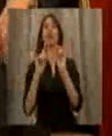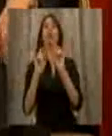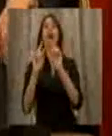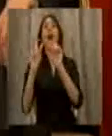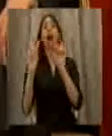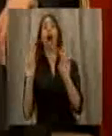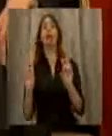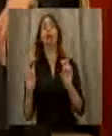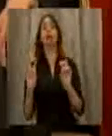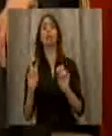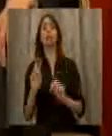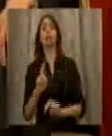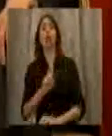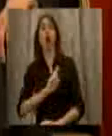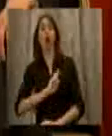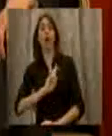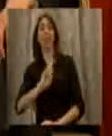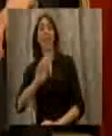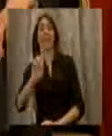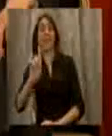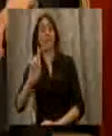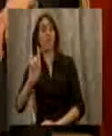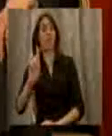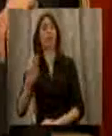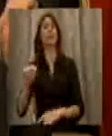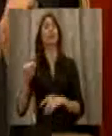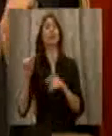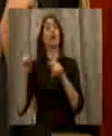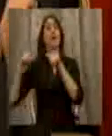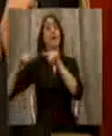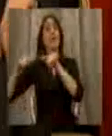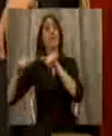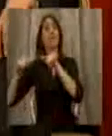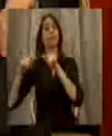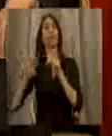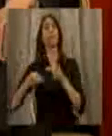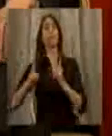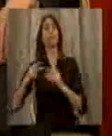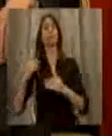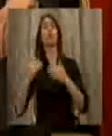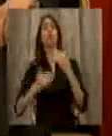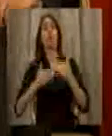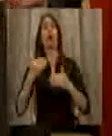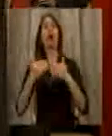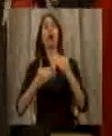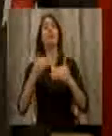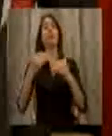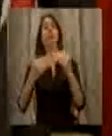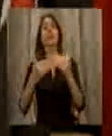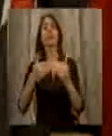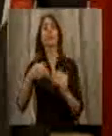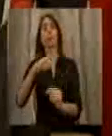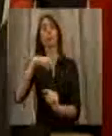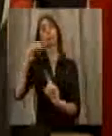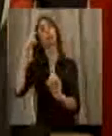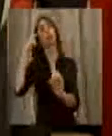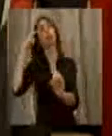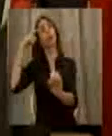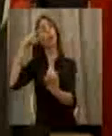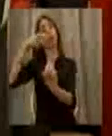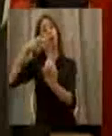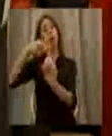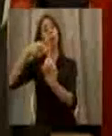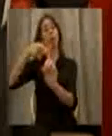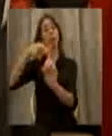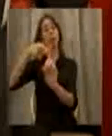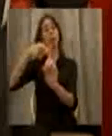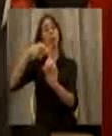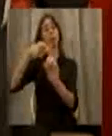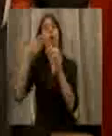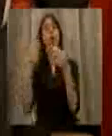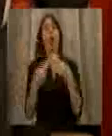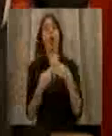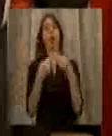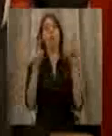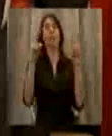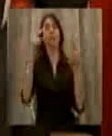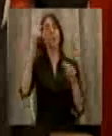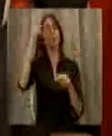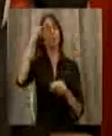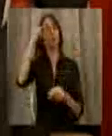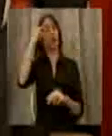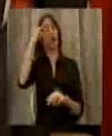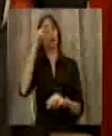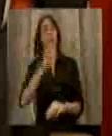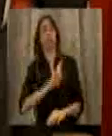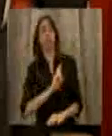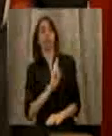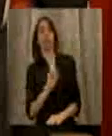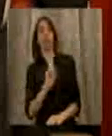Religiosos, que nos ha permitido seguir avanzando en nuestro objetivo de libertad de culto